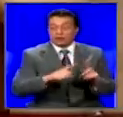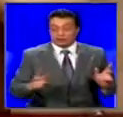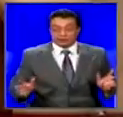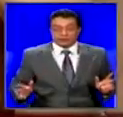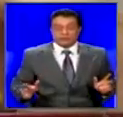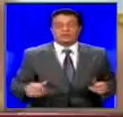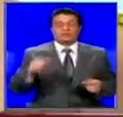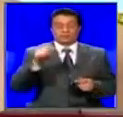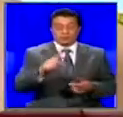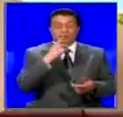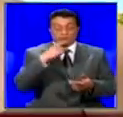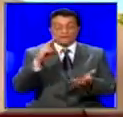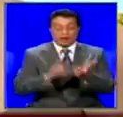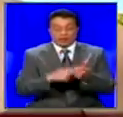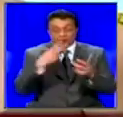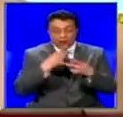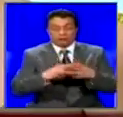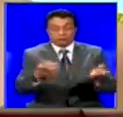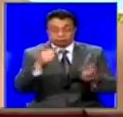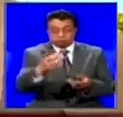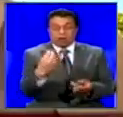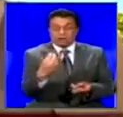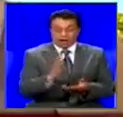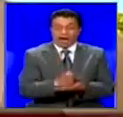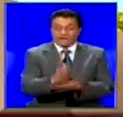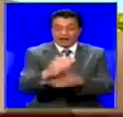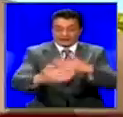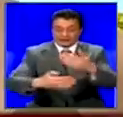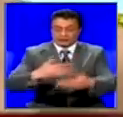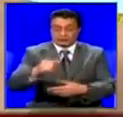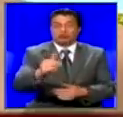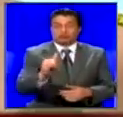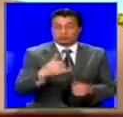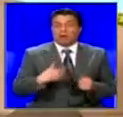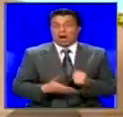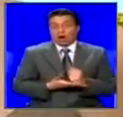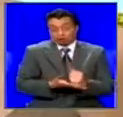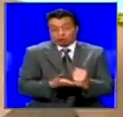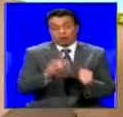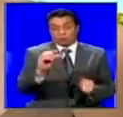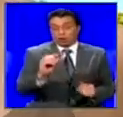crees que el haber dado tu testimonio es un avance? Creo que ayuda, un poquito.